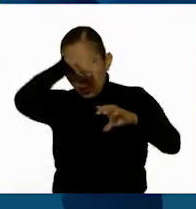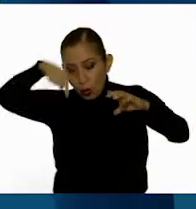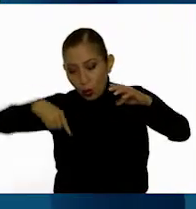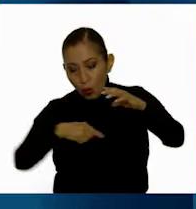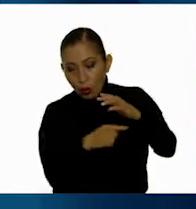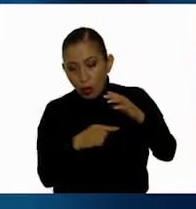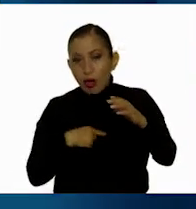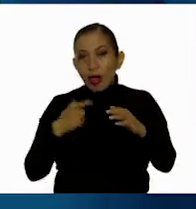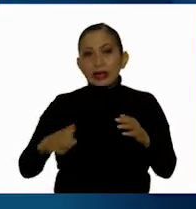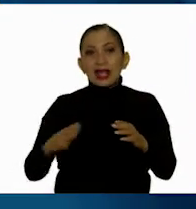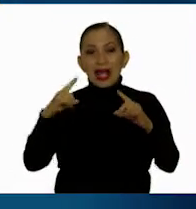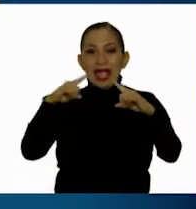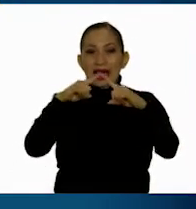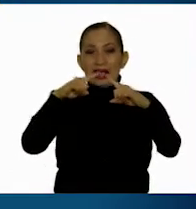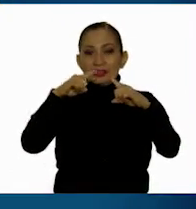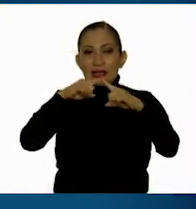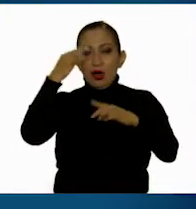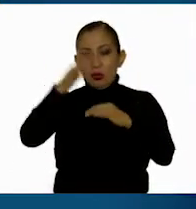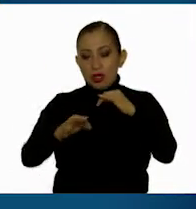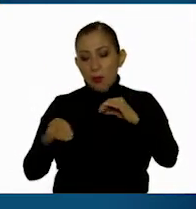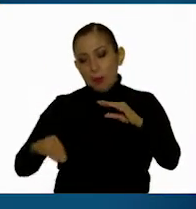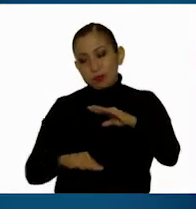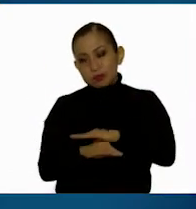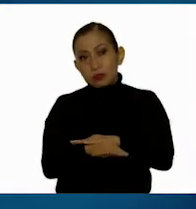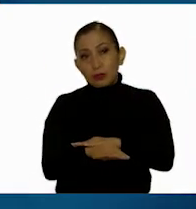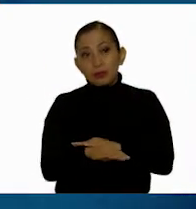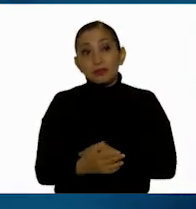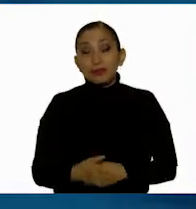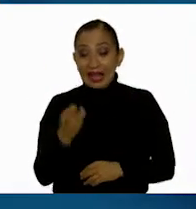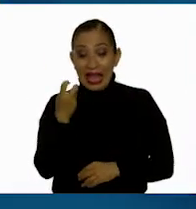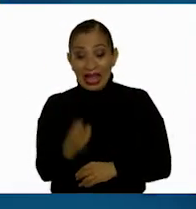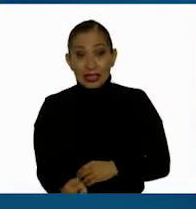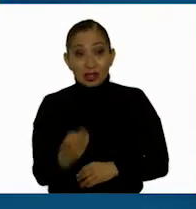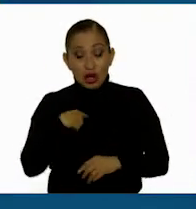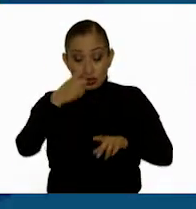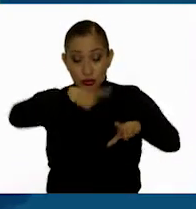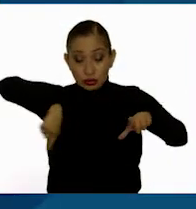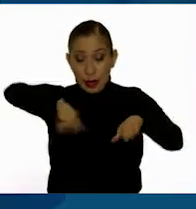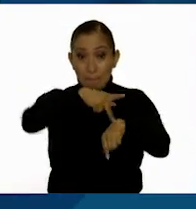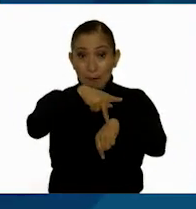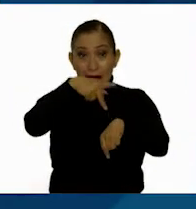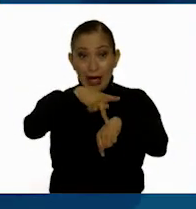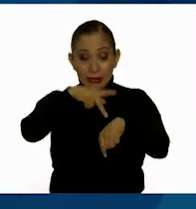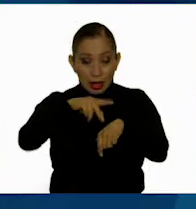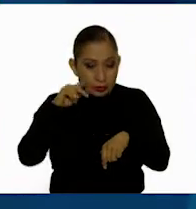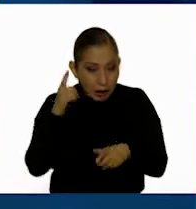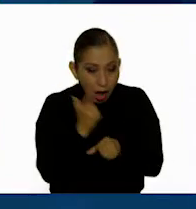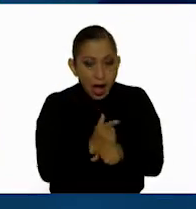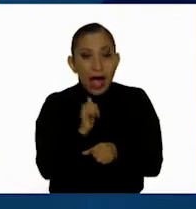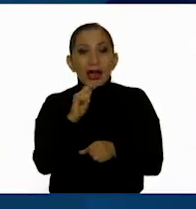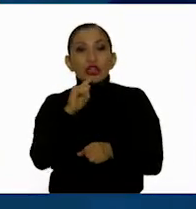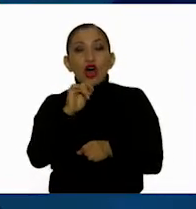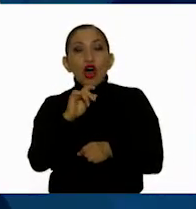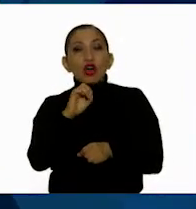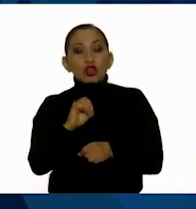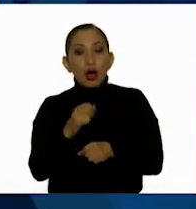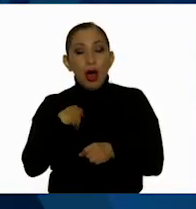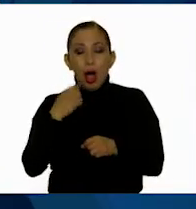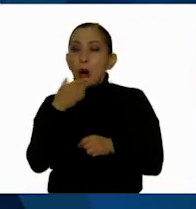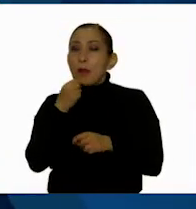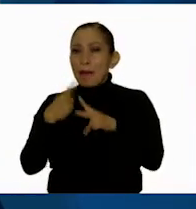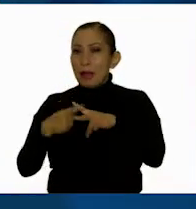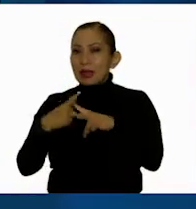torre poniente de la catedral. La aparición de estos monolitos da pie a que Antonio de León y Gama, matemático